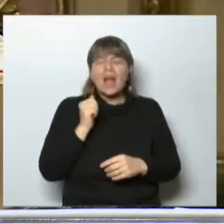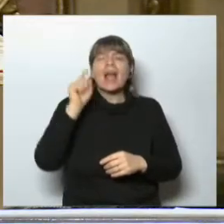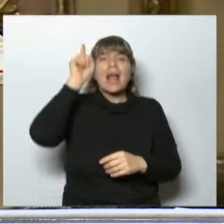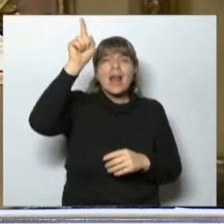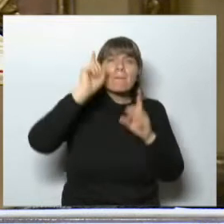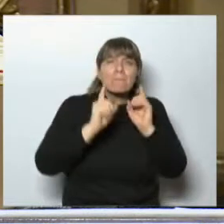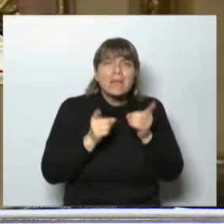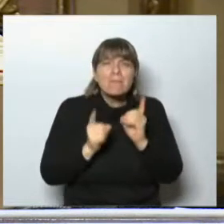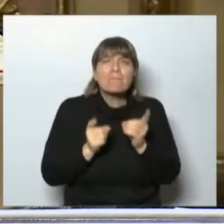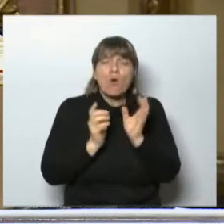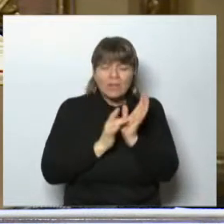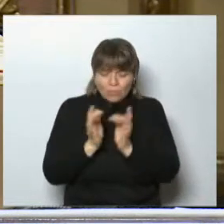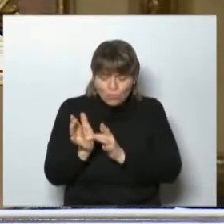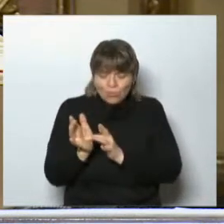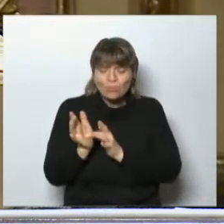Él mismo,